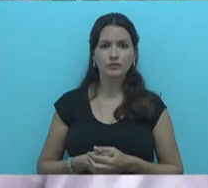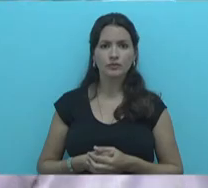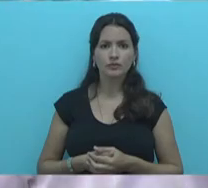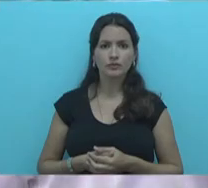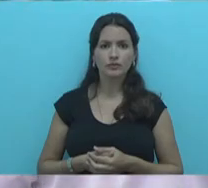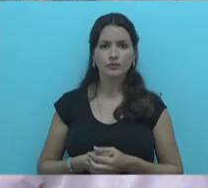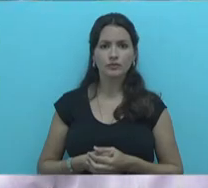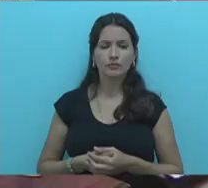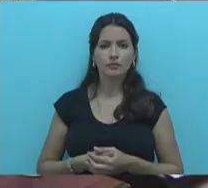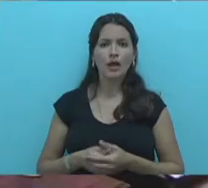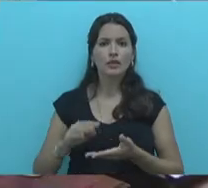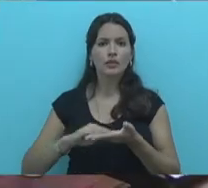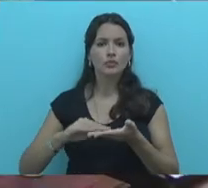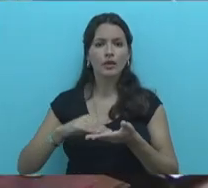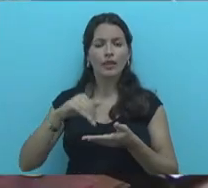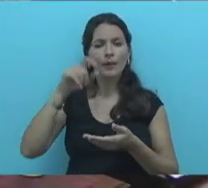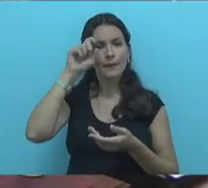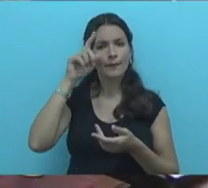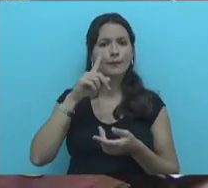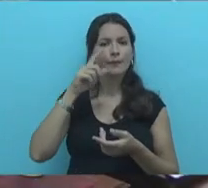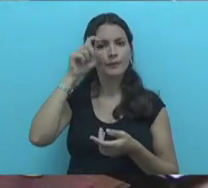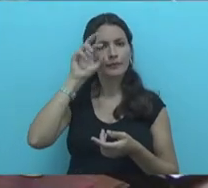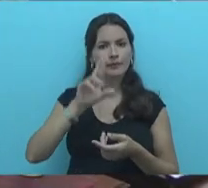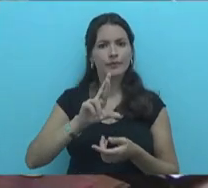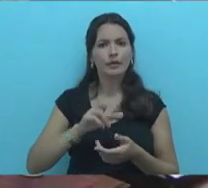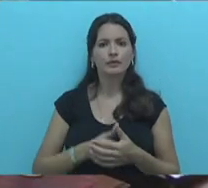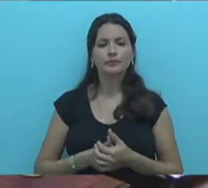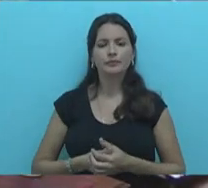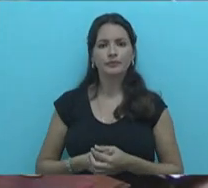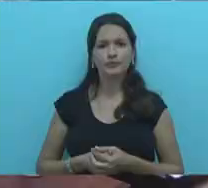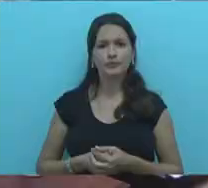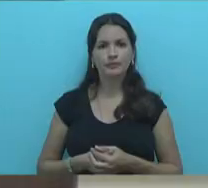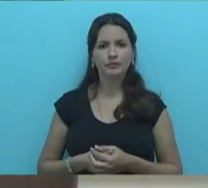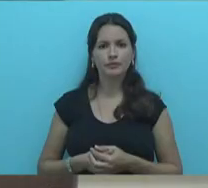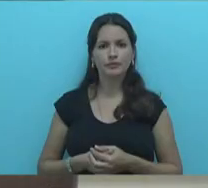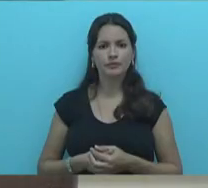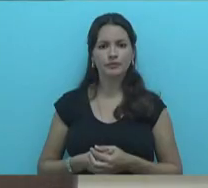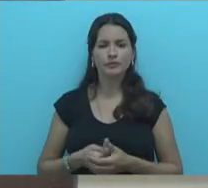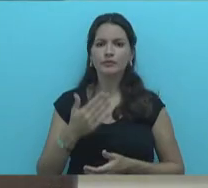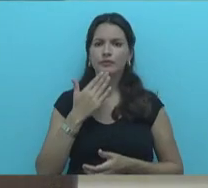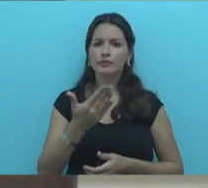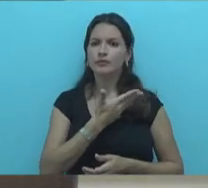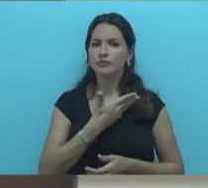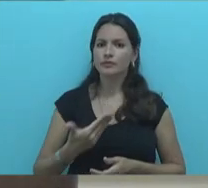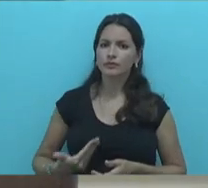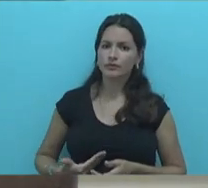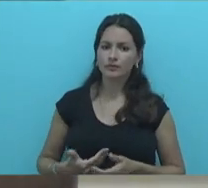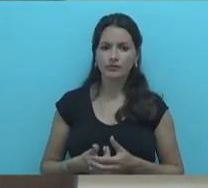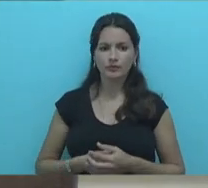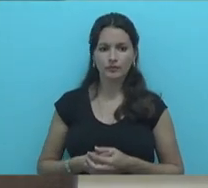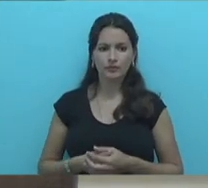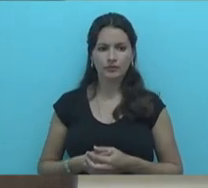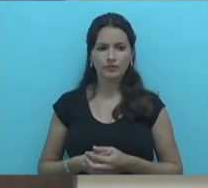Diputada Mercedes Meyer, tiene usted la palabra. Gracias, señor presidente. Quiero traer a esta Cámara que me parece que hoy es